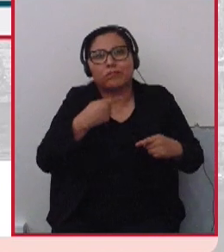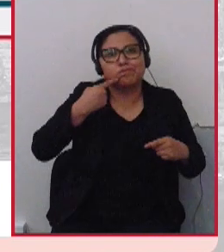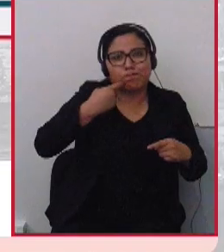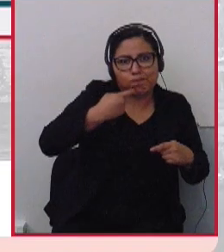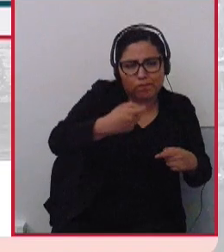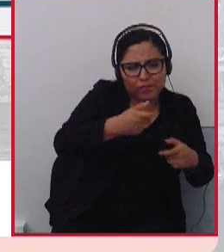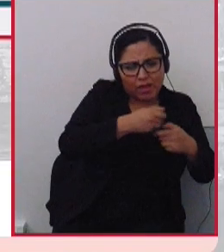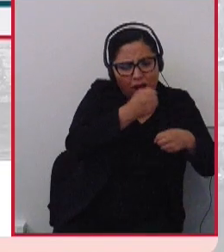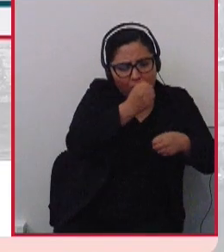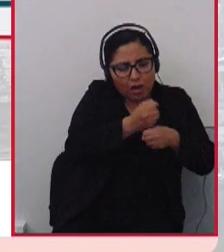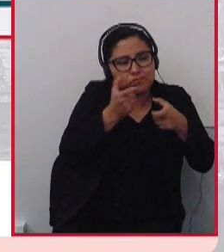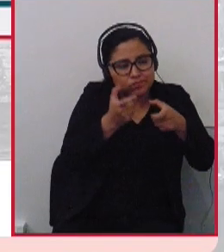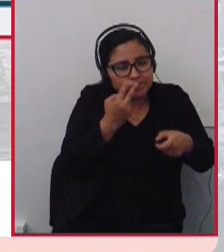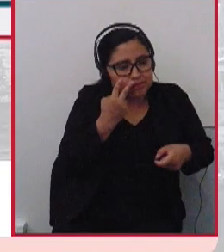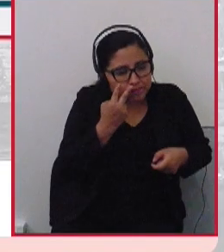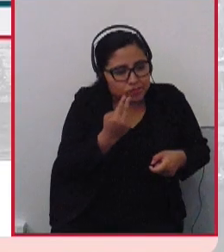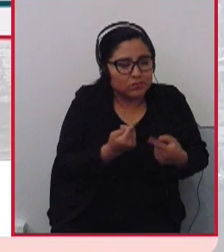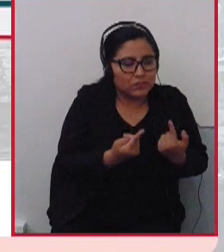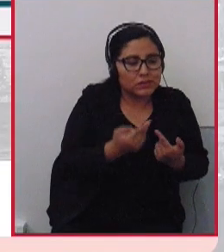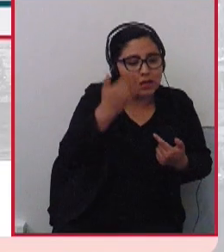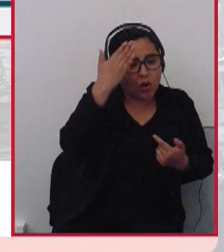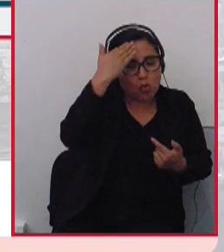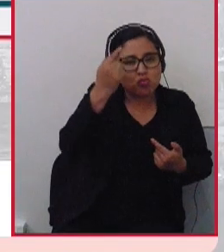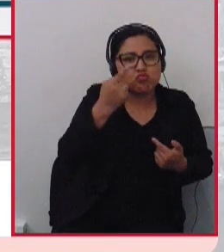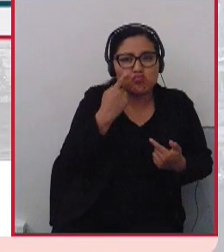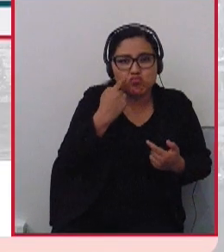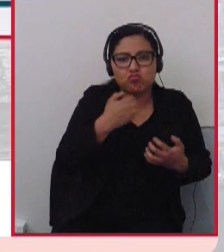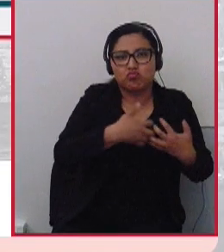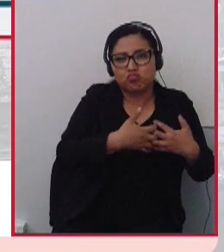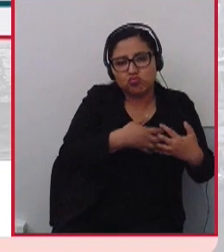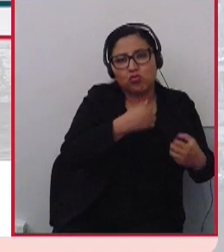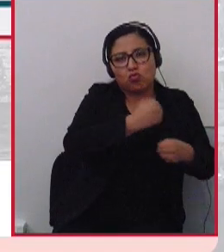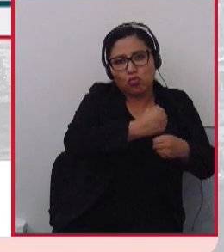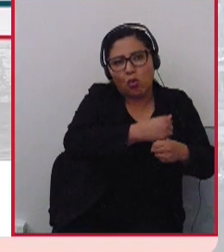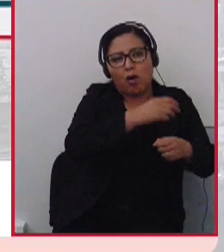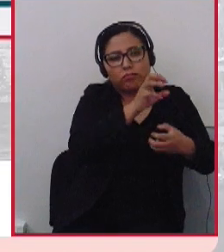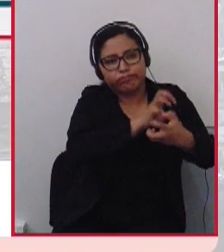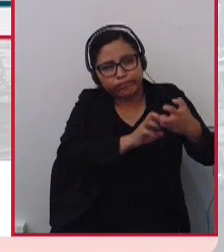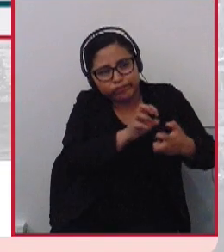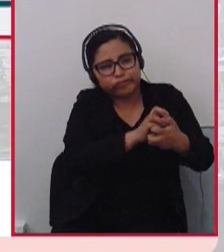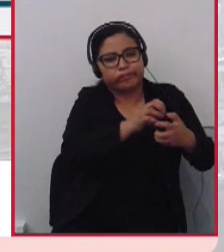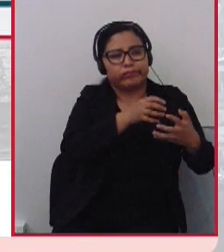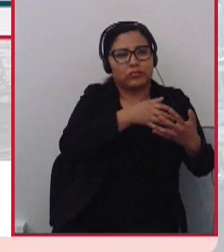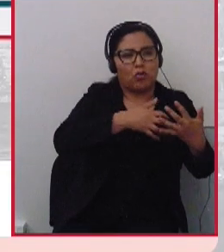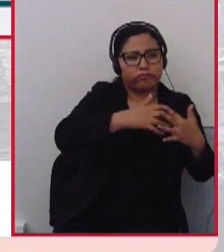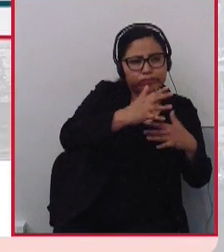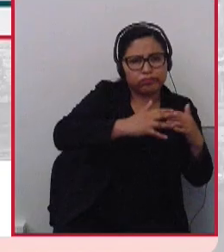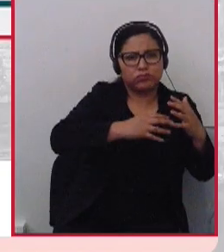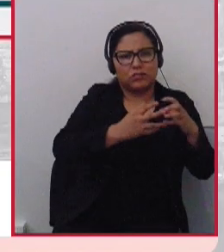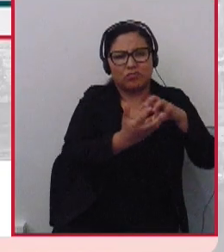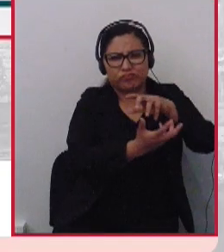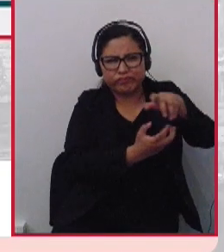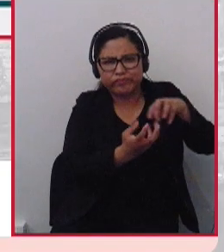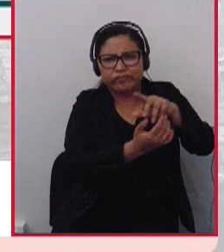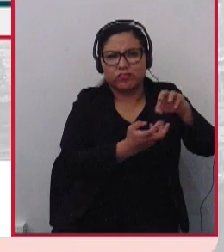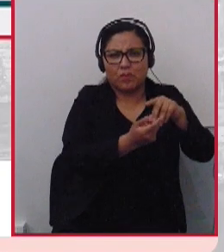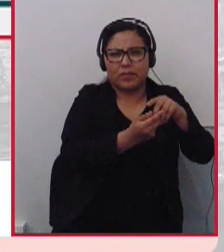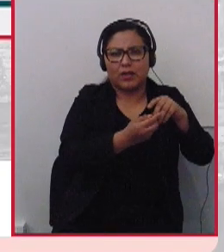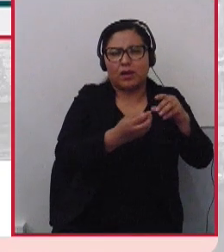día la planta, del que sabe los fenómenos, tanto en los molinos, en la celda de flotación, en los ciclones, en los